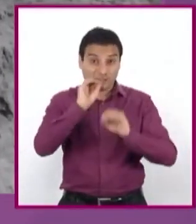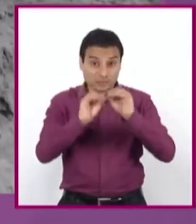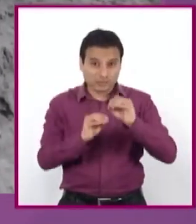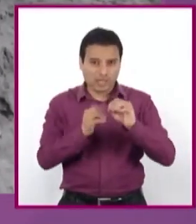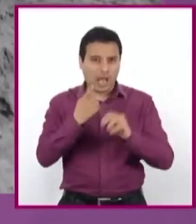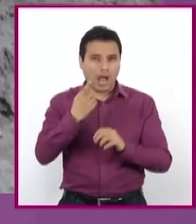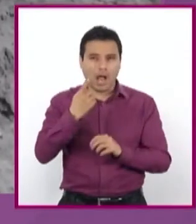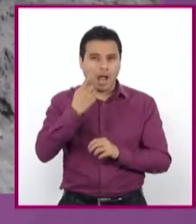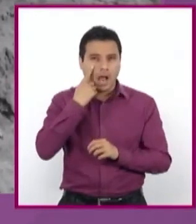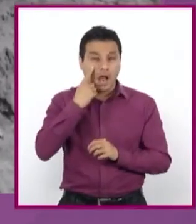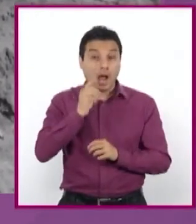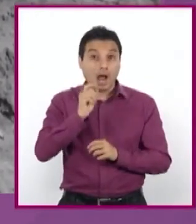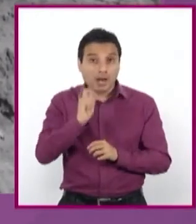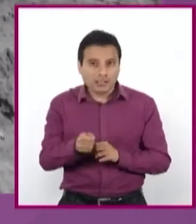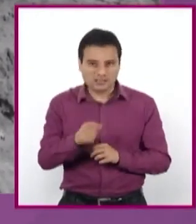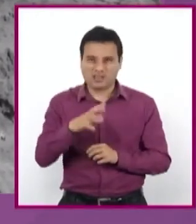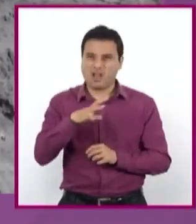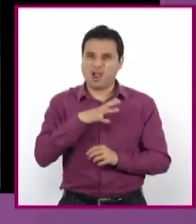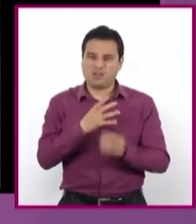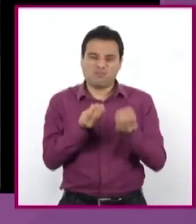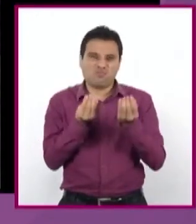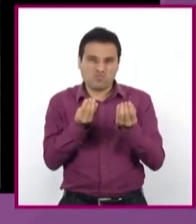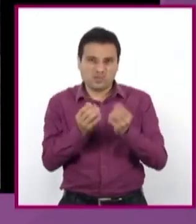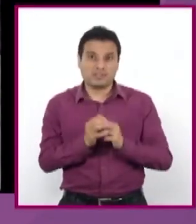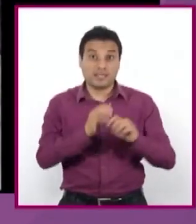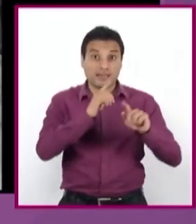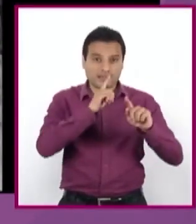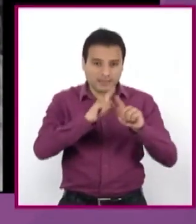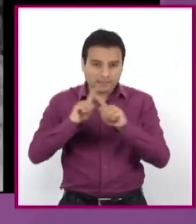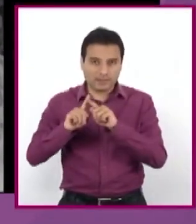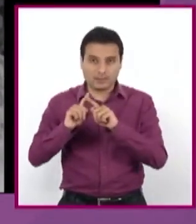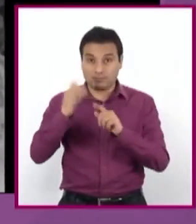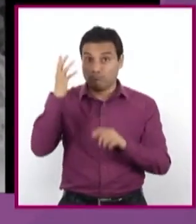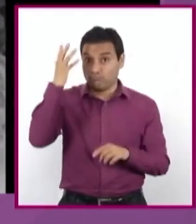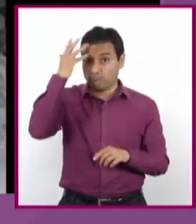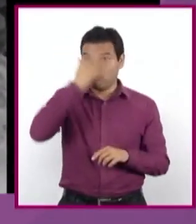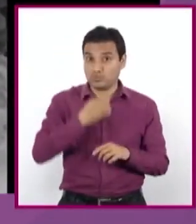por su abundancia, variedad y belleza.